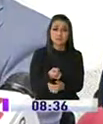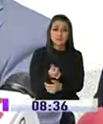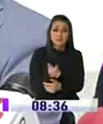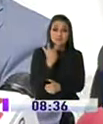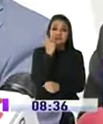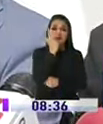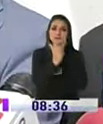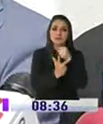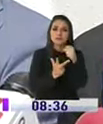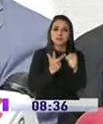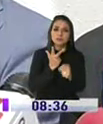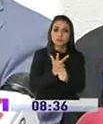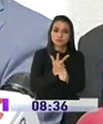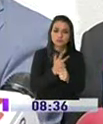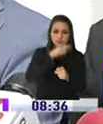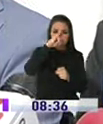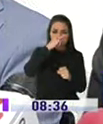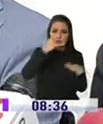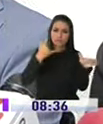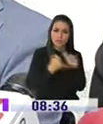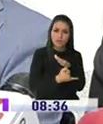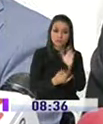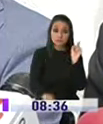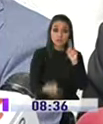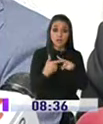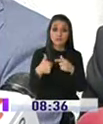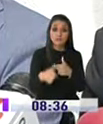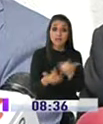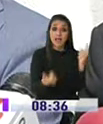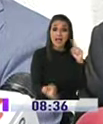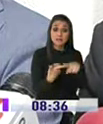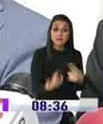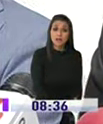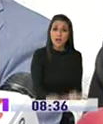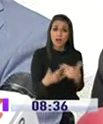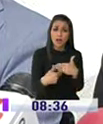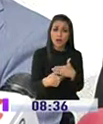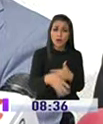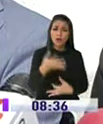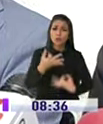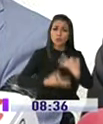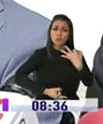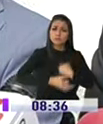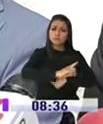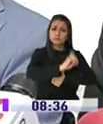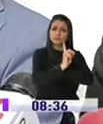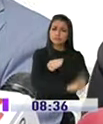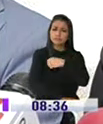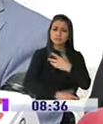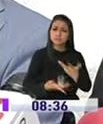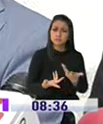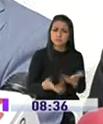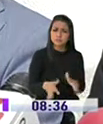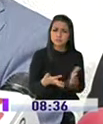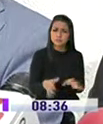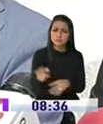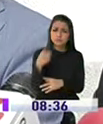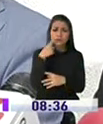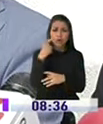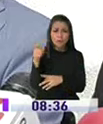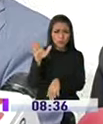3 años y hasta el día de hoy la justicia mantiene en